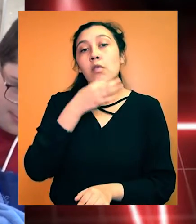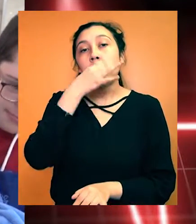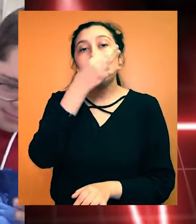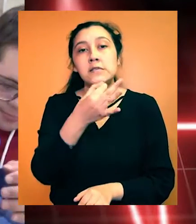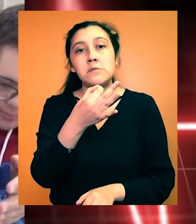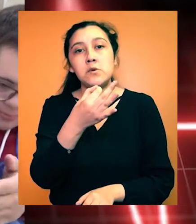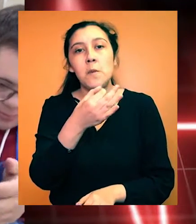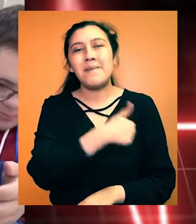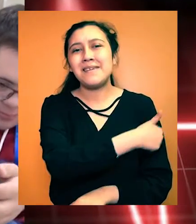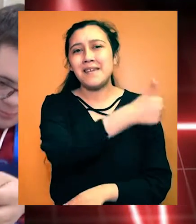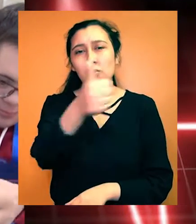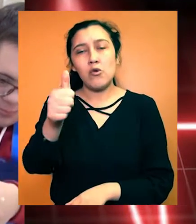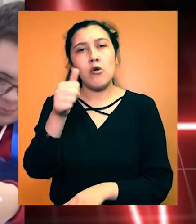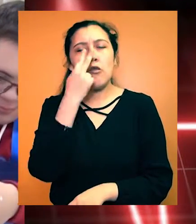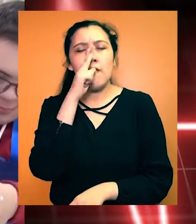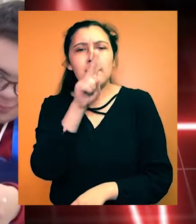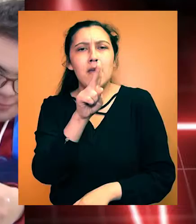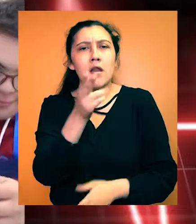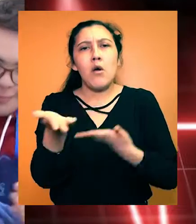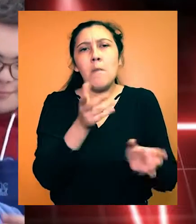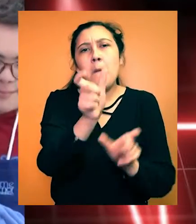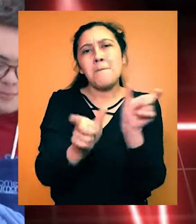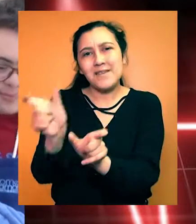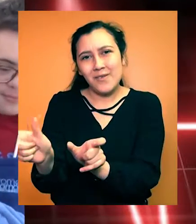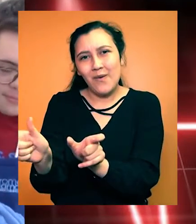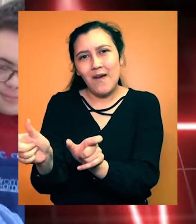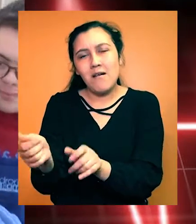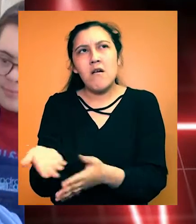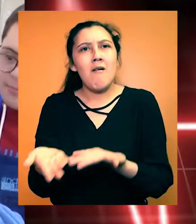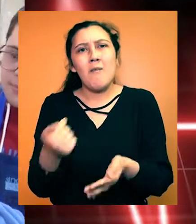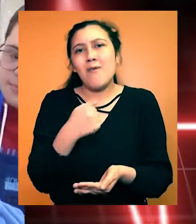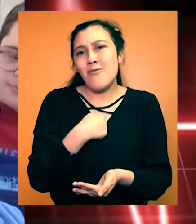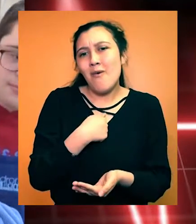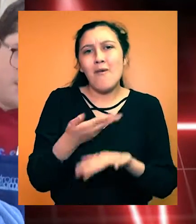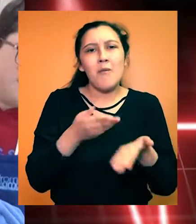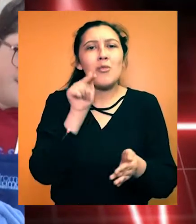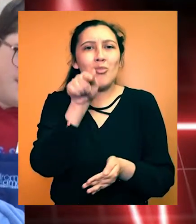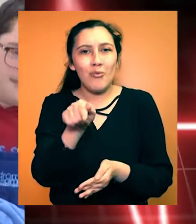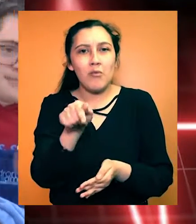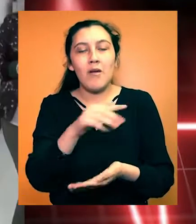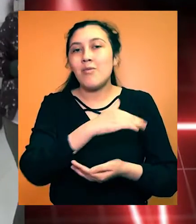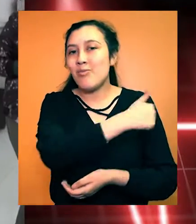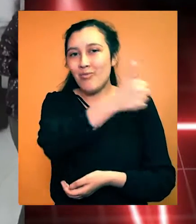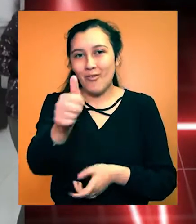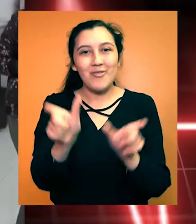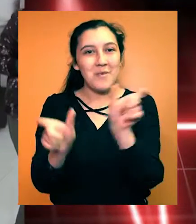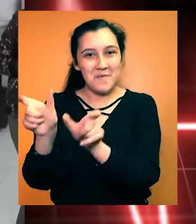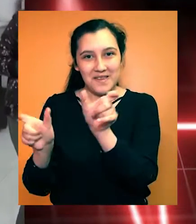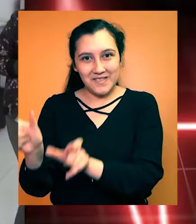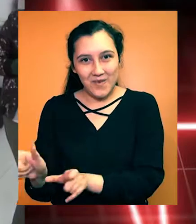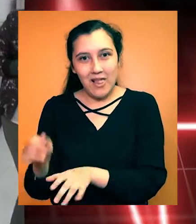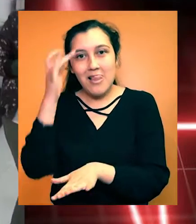para que lo vean como personas, como tú, como yo, como Valentina, Gabriel. Todos, en el fondo todos somos personas. Desde el punto de